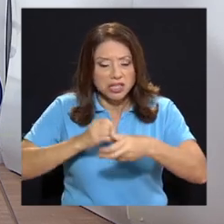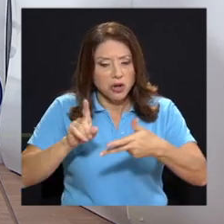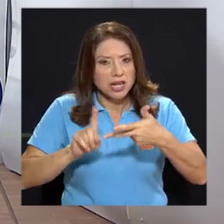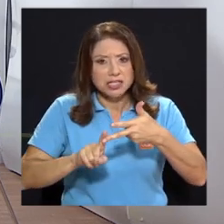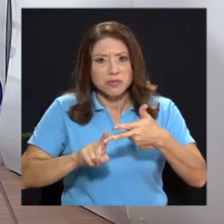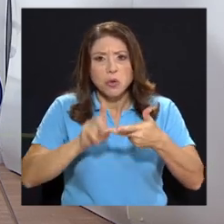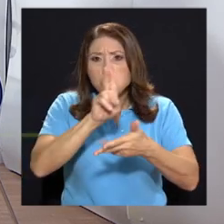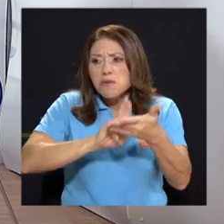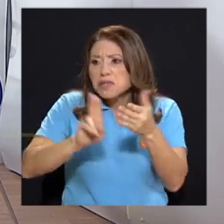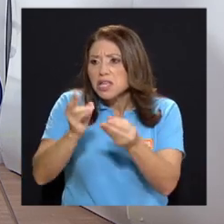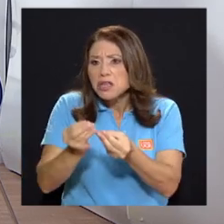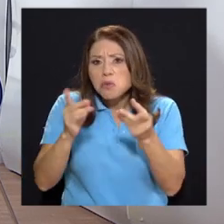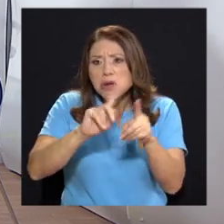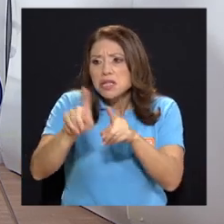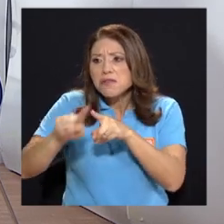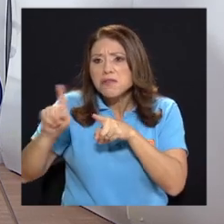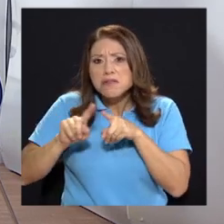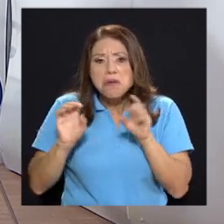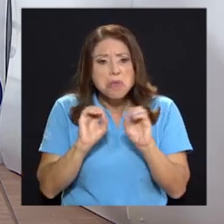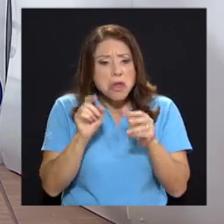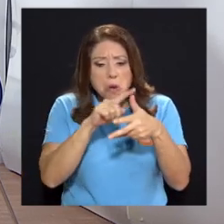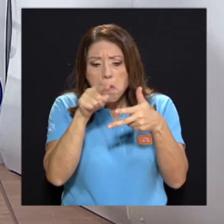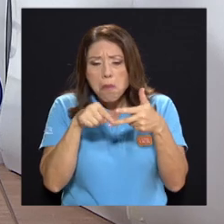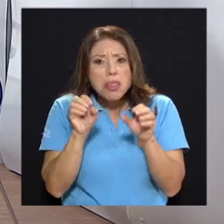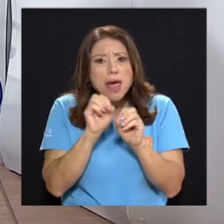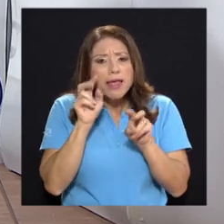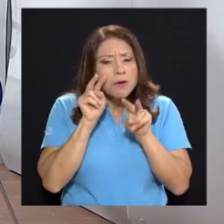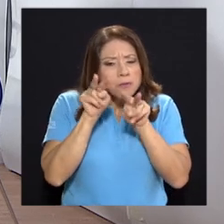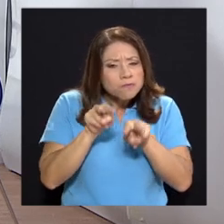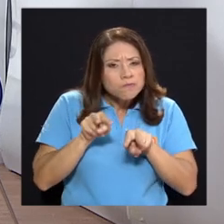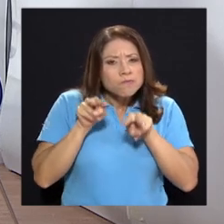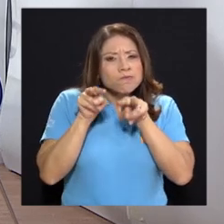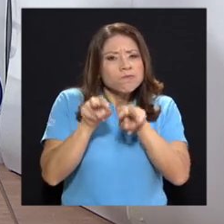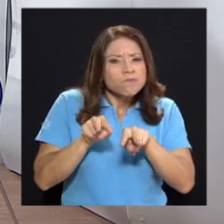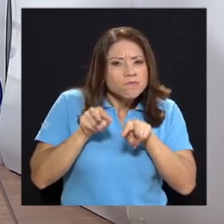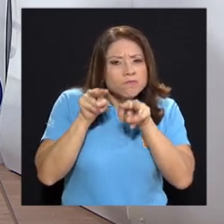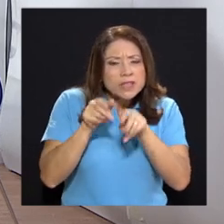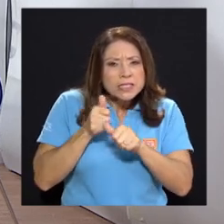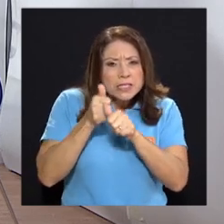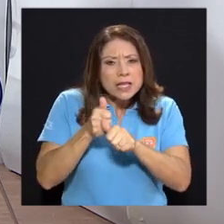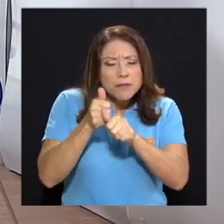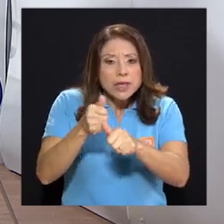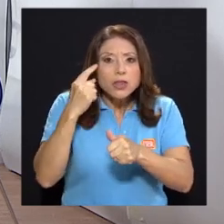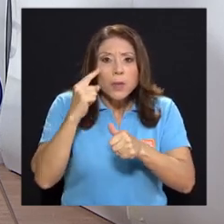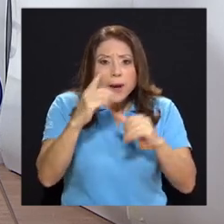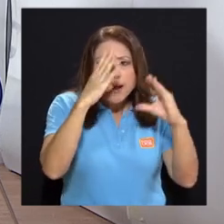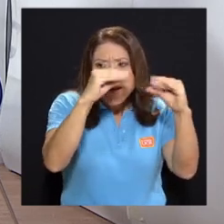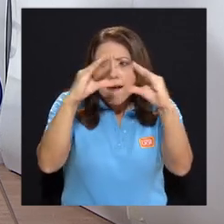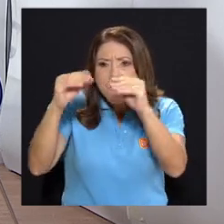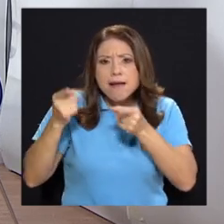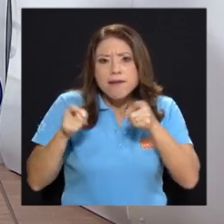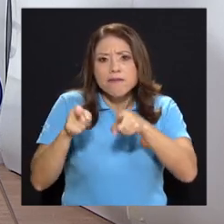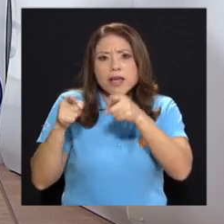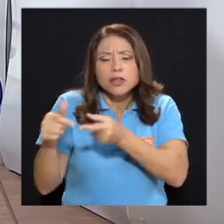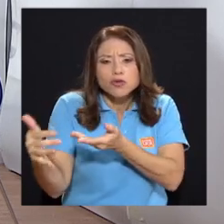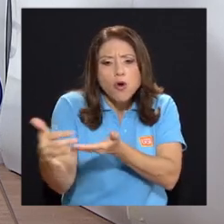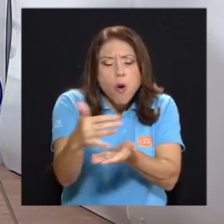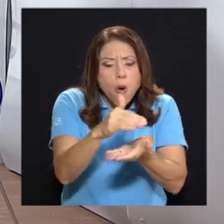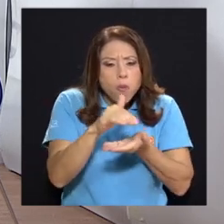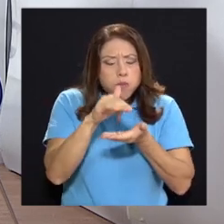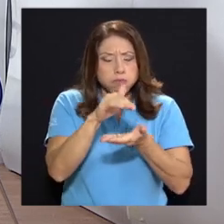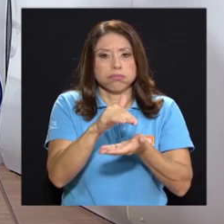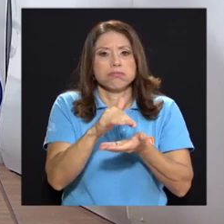le dio un seguimiento sistemático y se dedicó a documentar efectos entonces eso fue como una primera